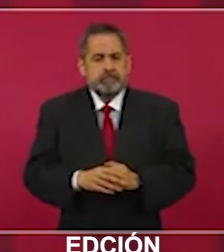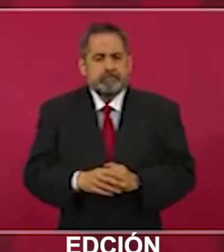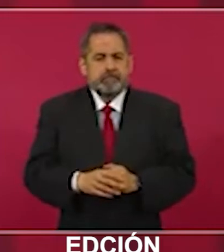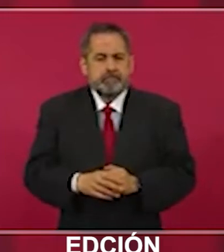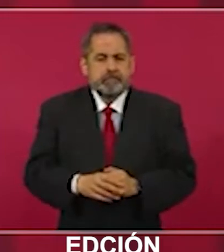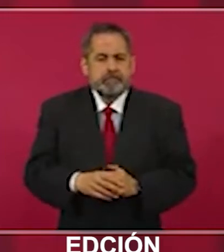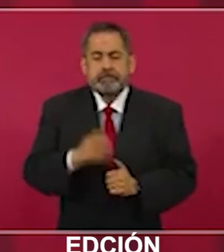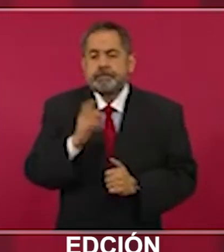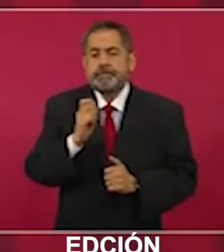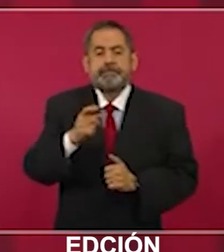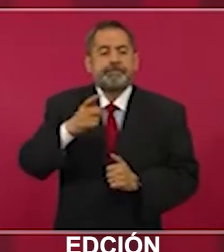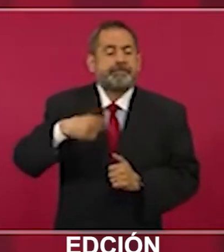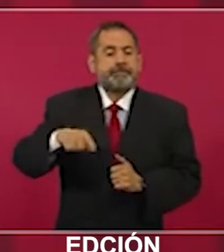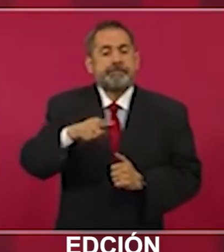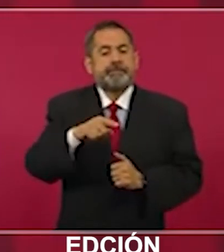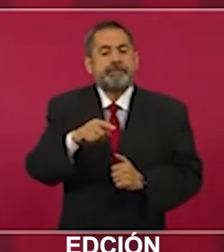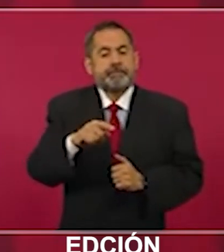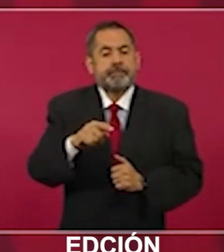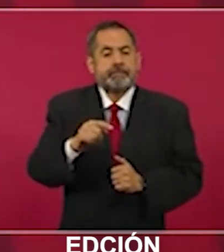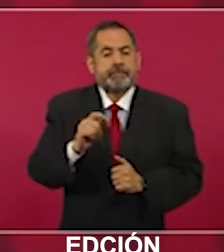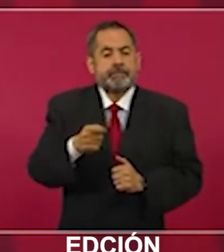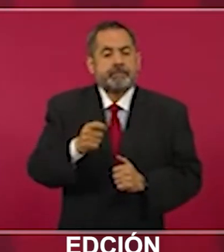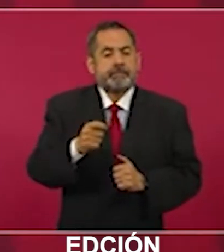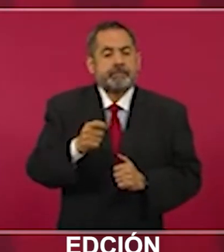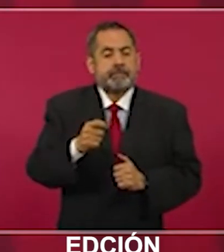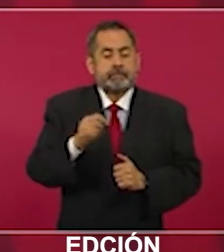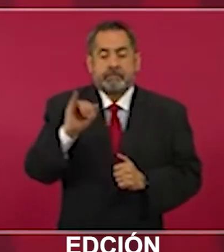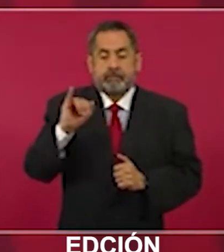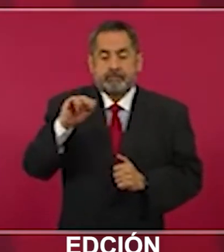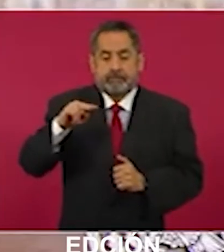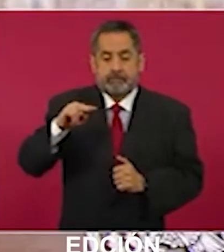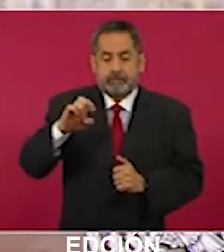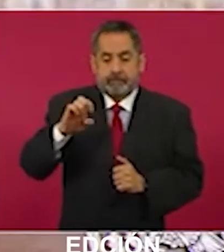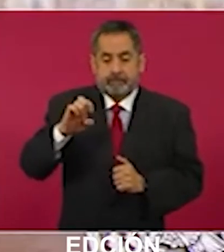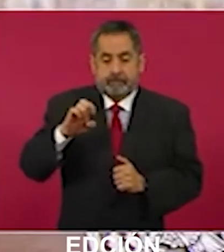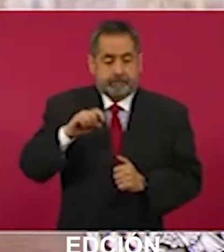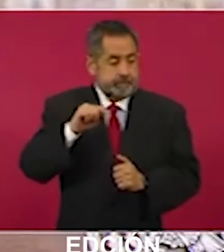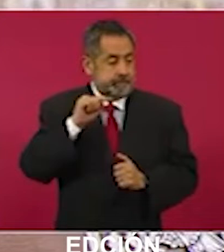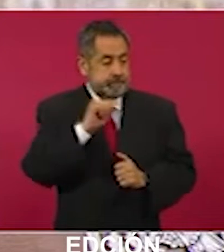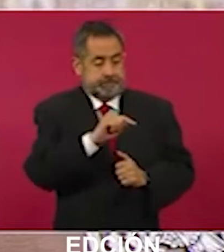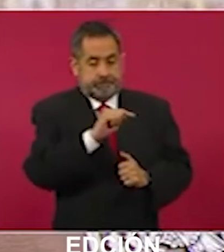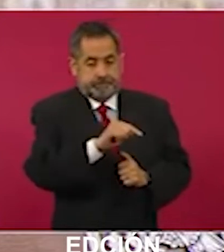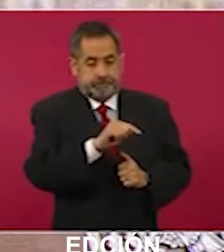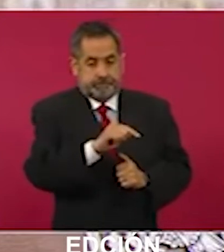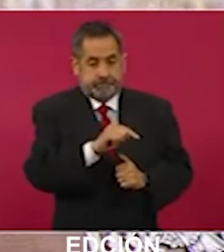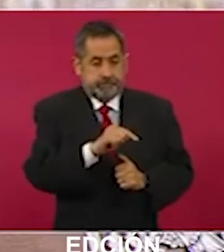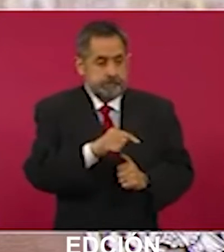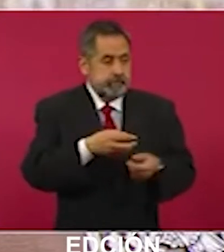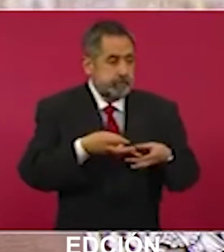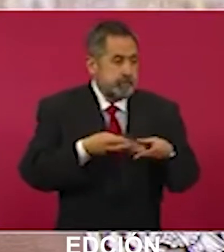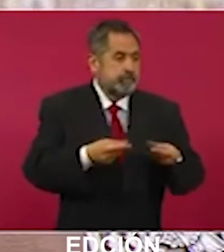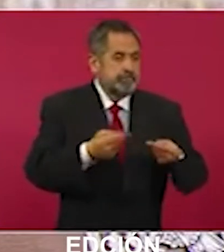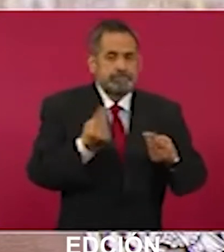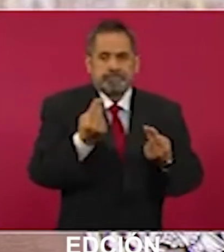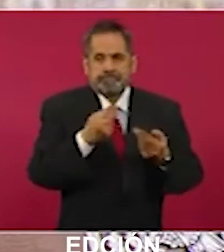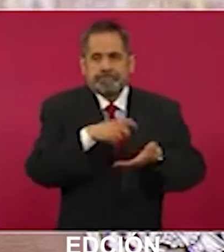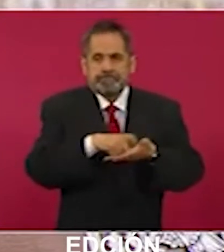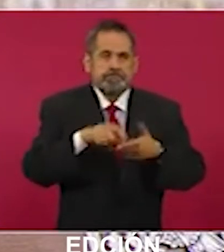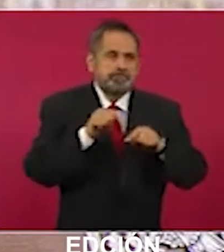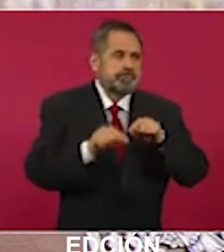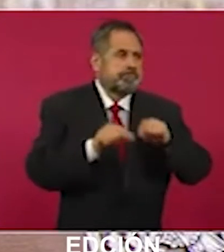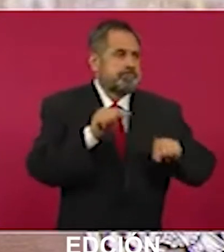el gasto del INE, ¿sí?, ha ido creciendo.